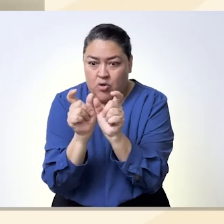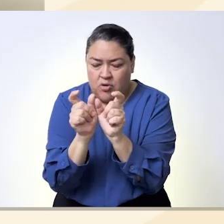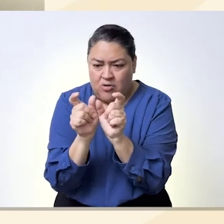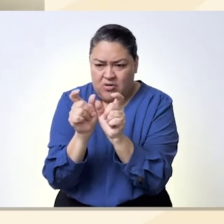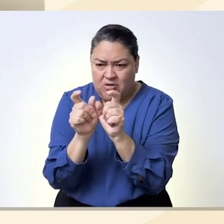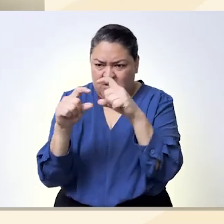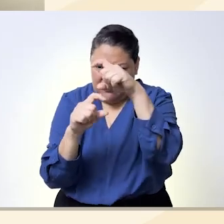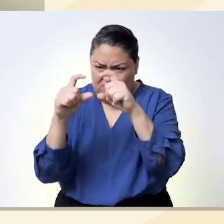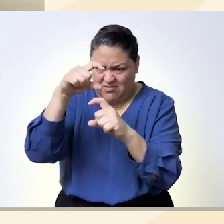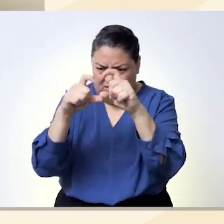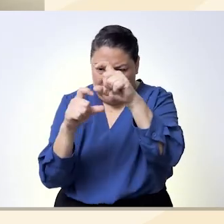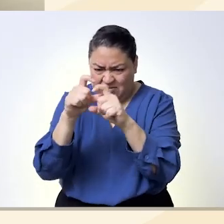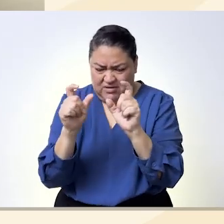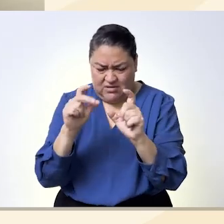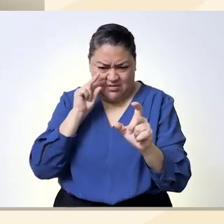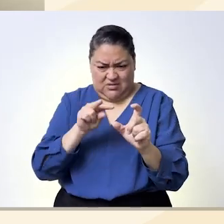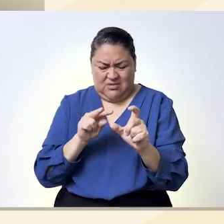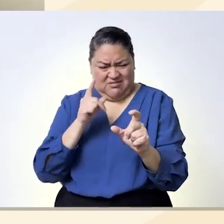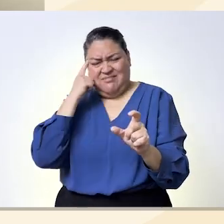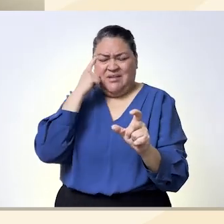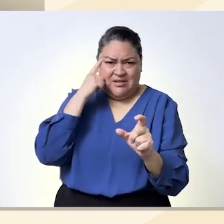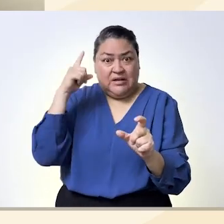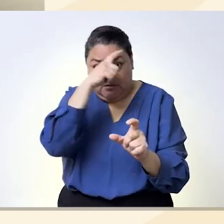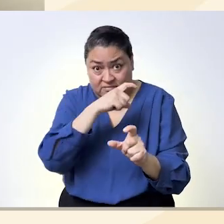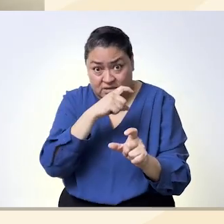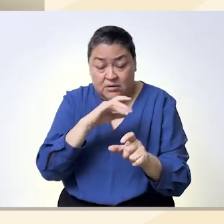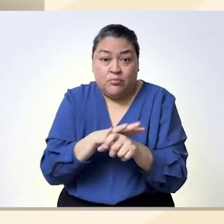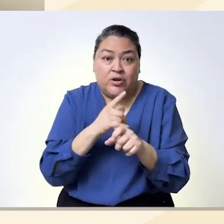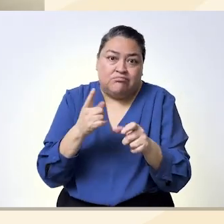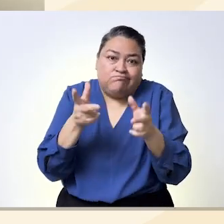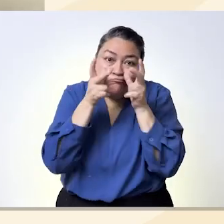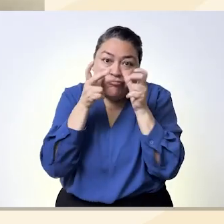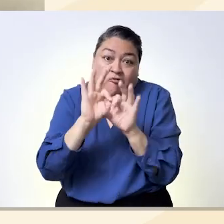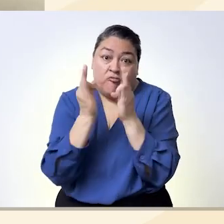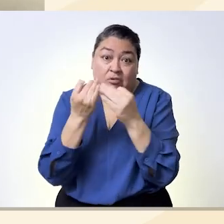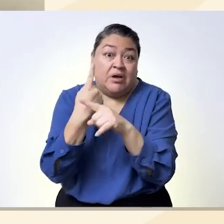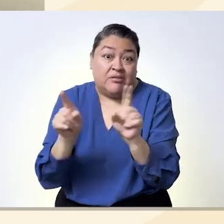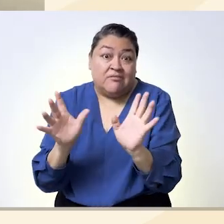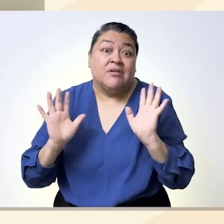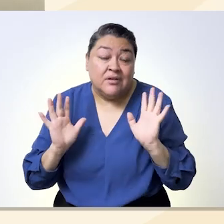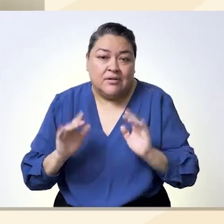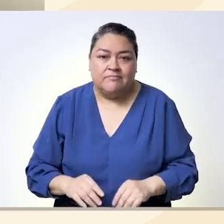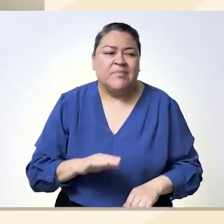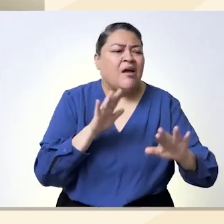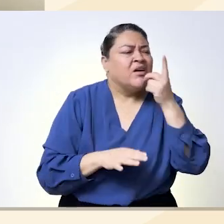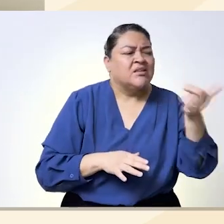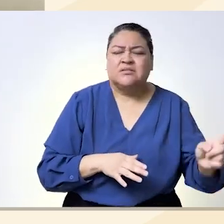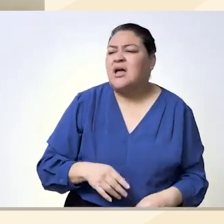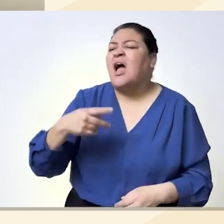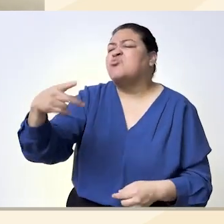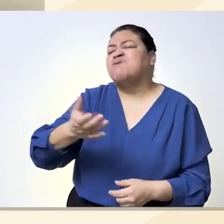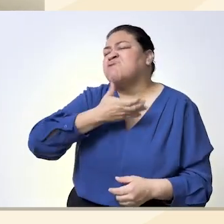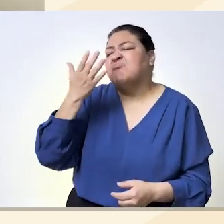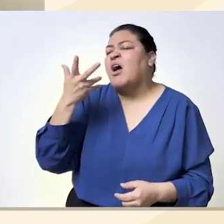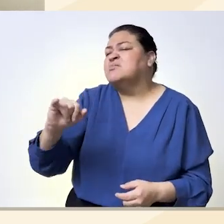como que no le hallan a los números, ¿no? Y es muy común también que todo esto luego como que digan, todo esto